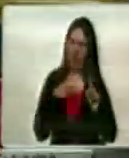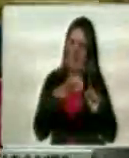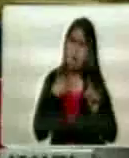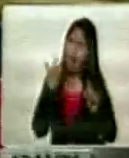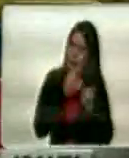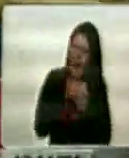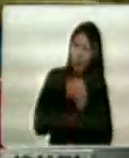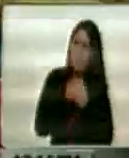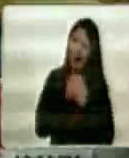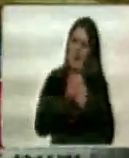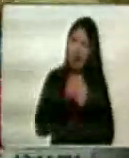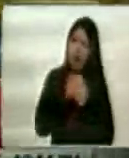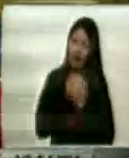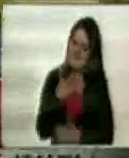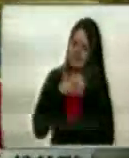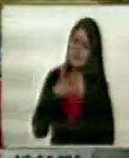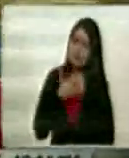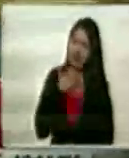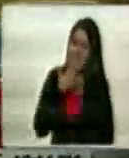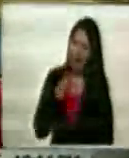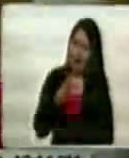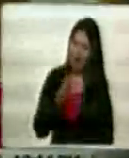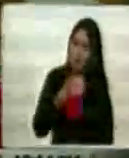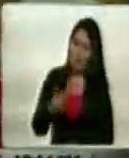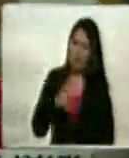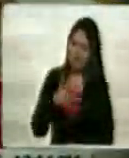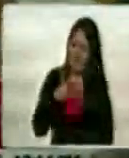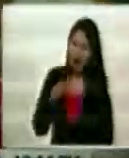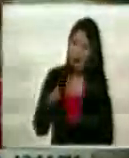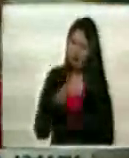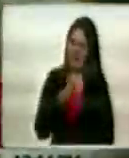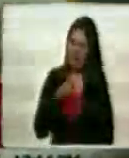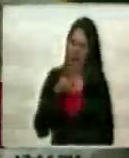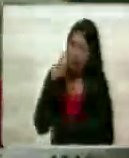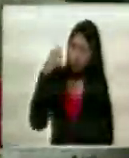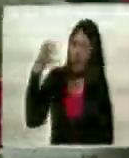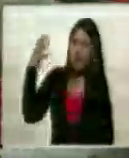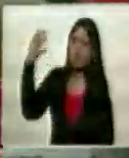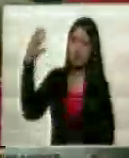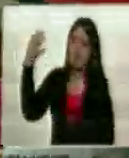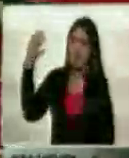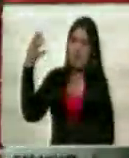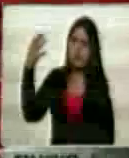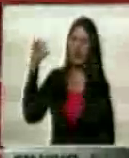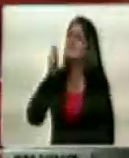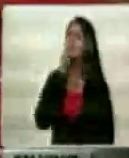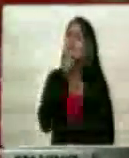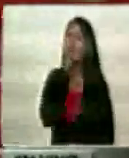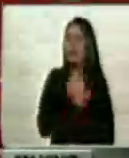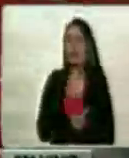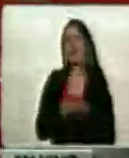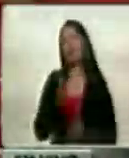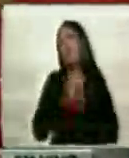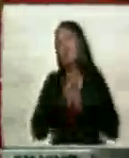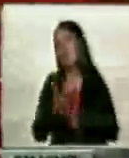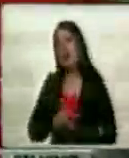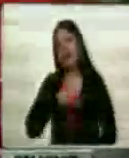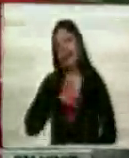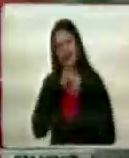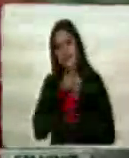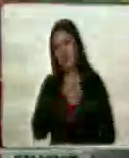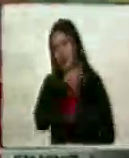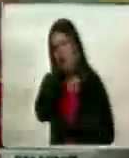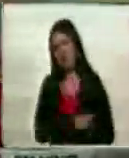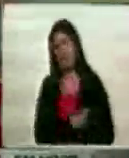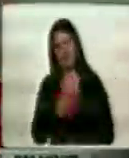¿Ama? ¿Siente algo? ¿Sueña? ¿Quién es, por Dios?